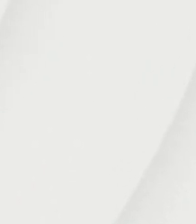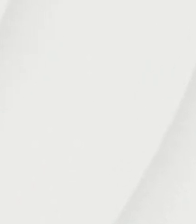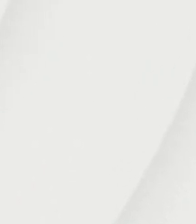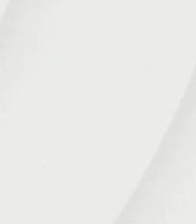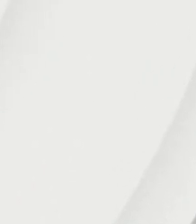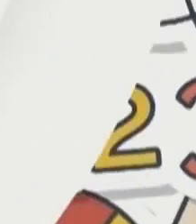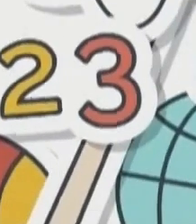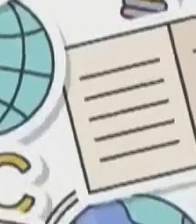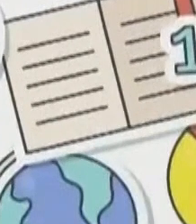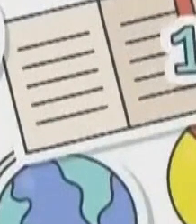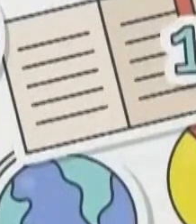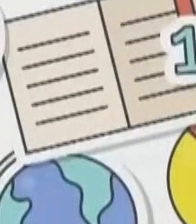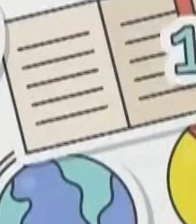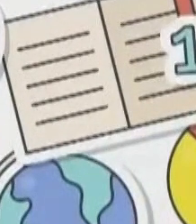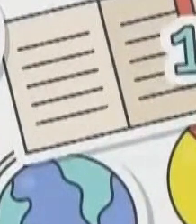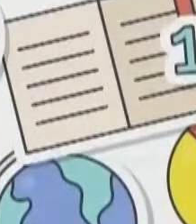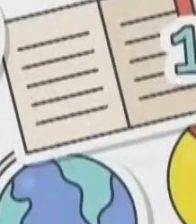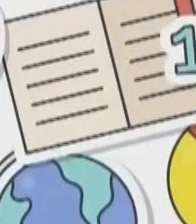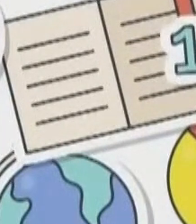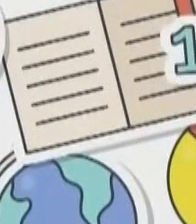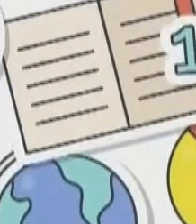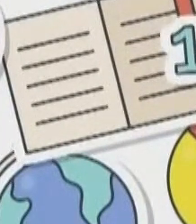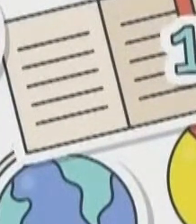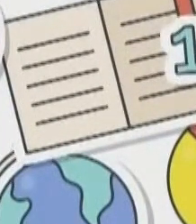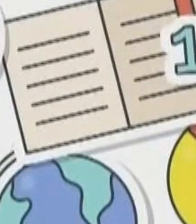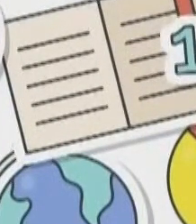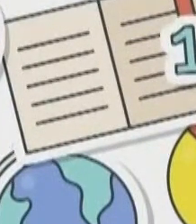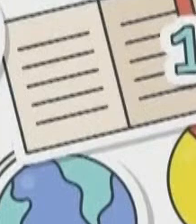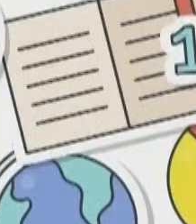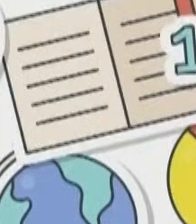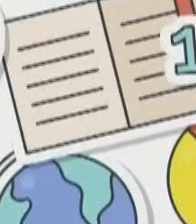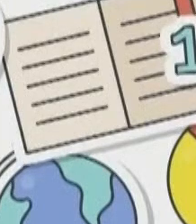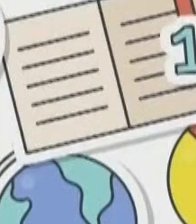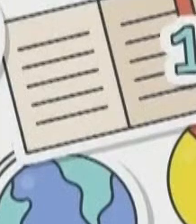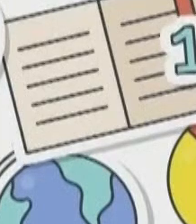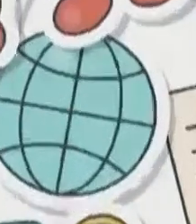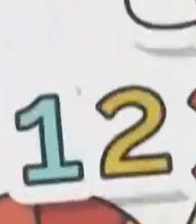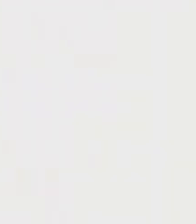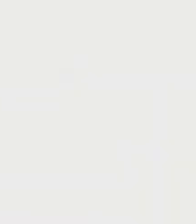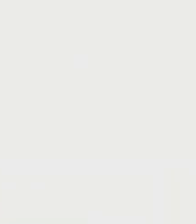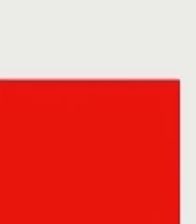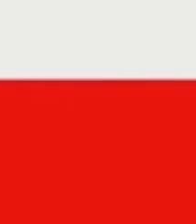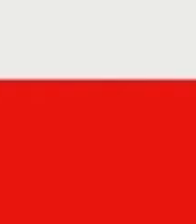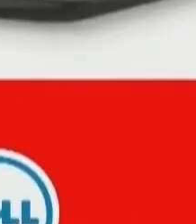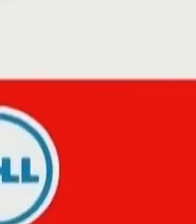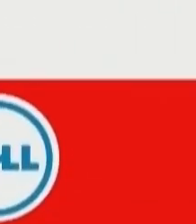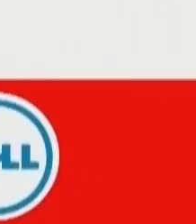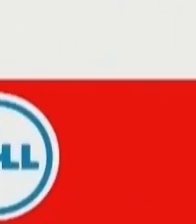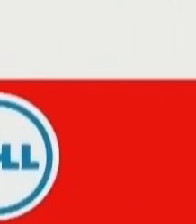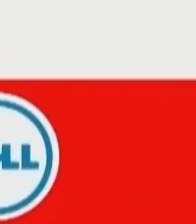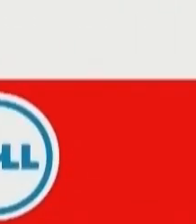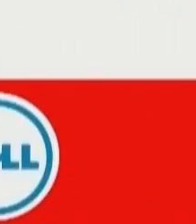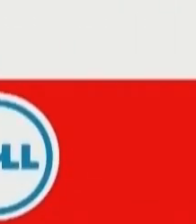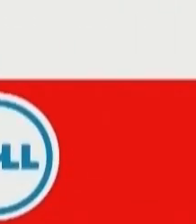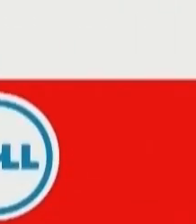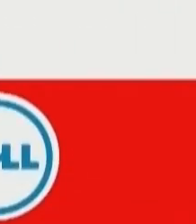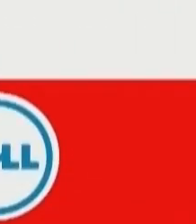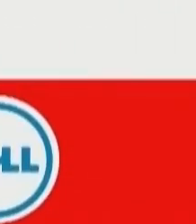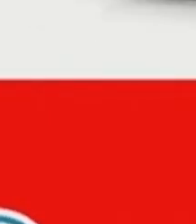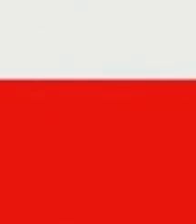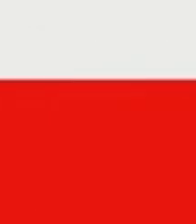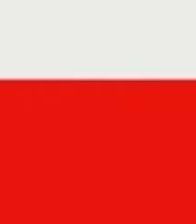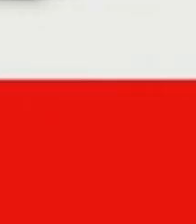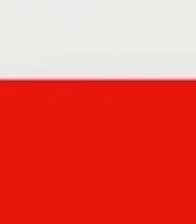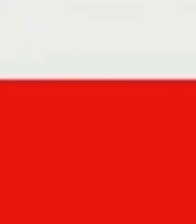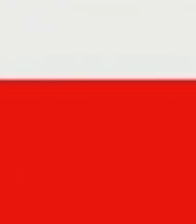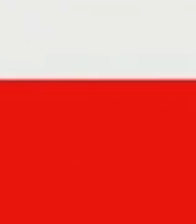colegio es con Hardware y Servicios y Dell, tu mejor opción en tecnología. Ven por tu equipo Dell, Inspiron o Vostro